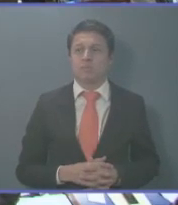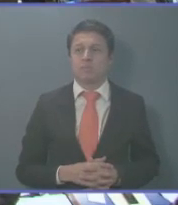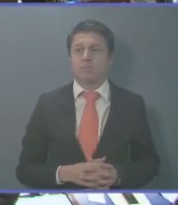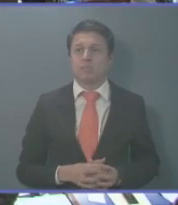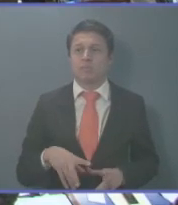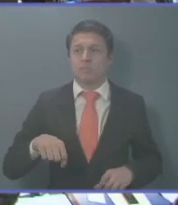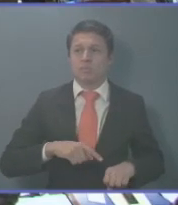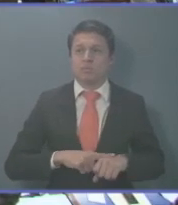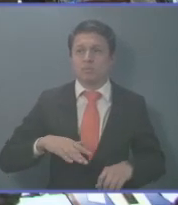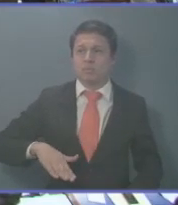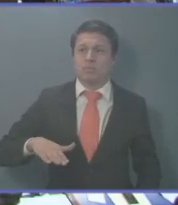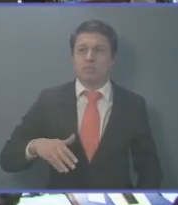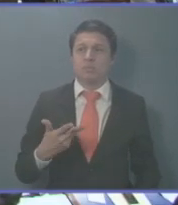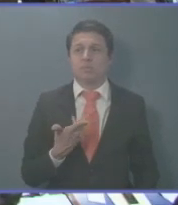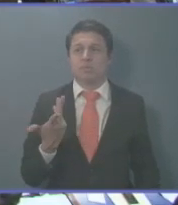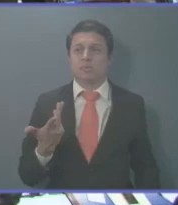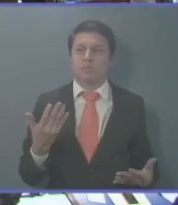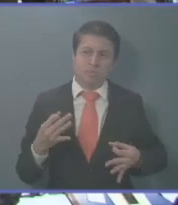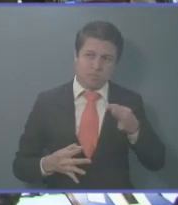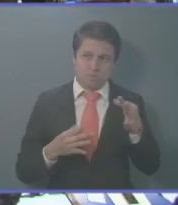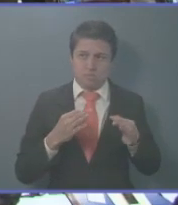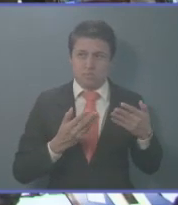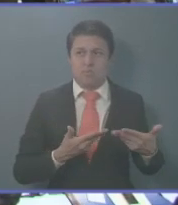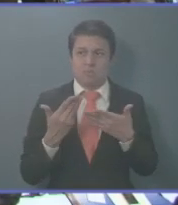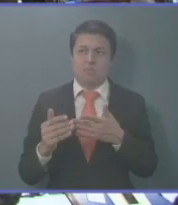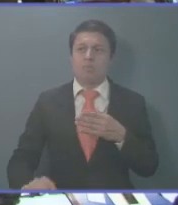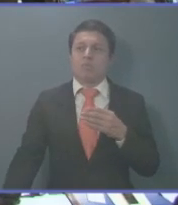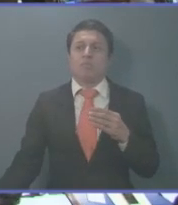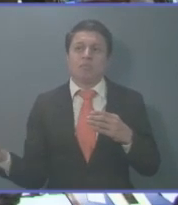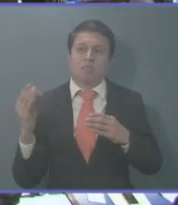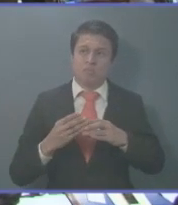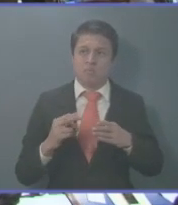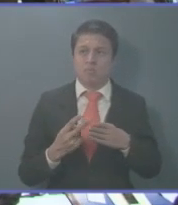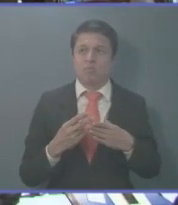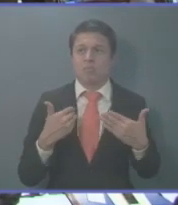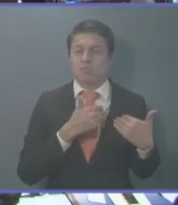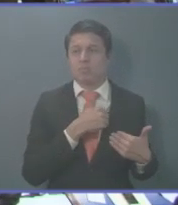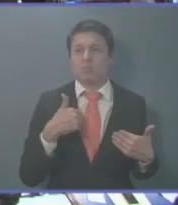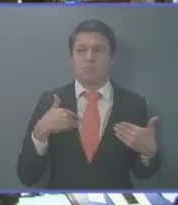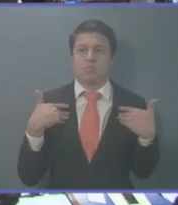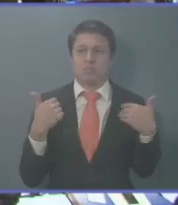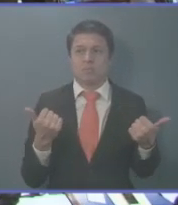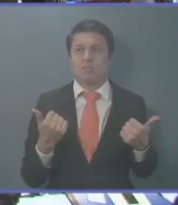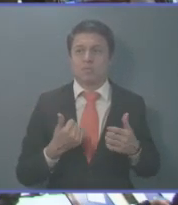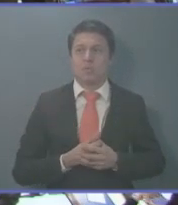Esta tarde creo que vamos a hacer justicia con el sector de salud.